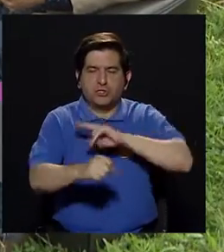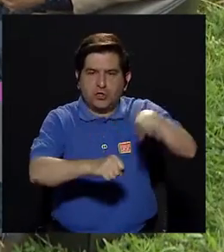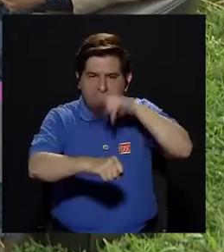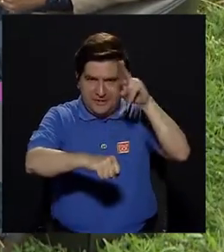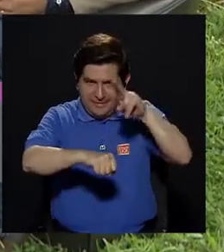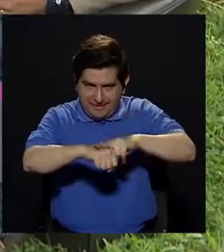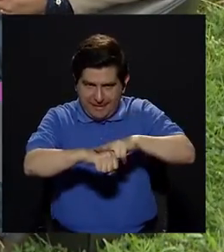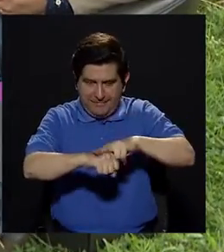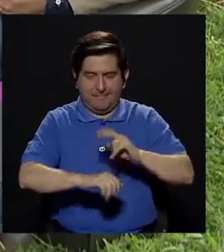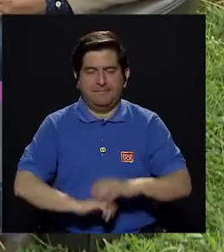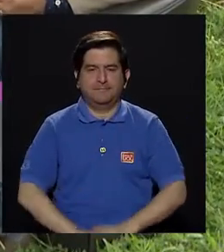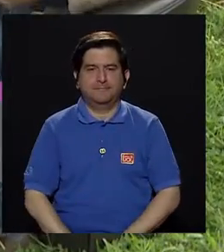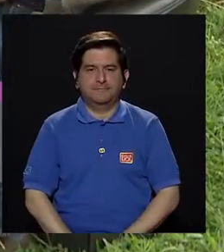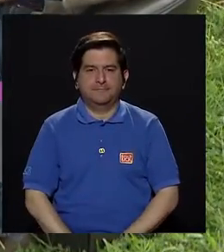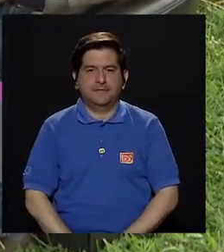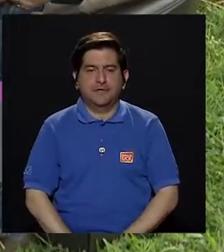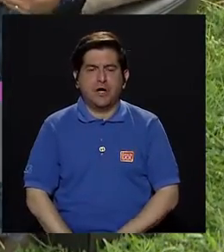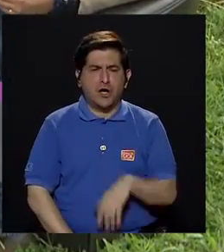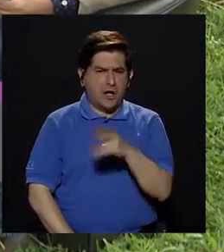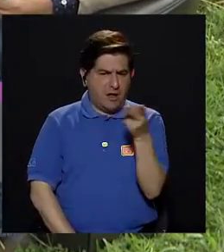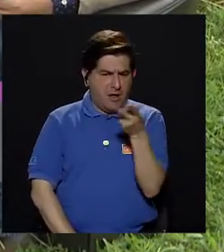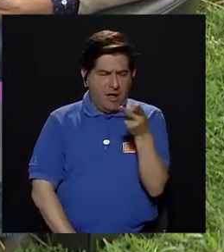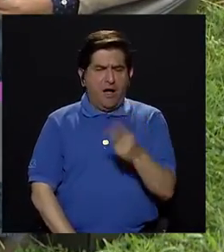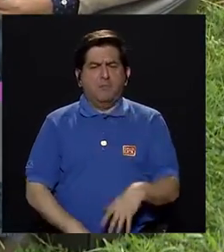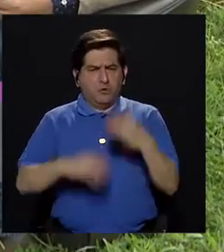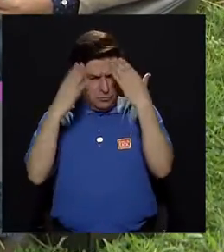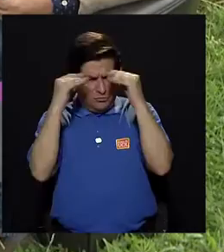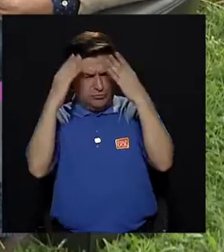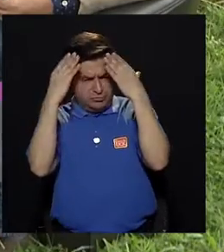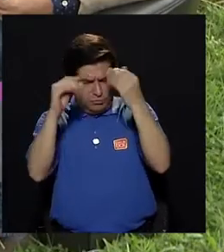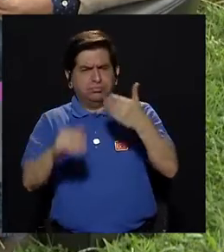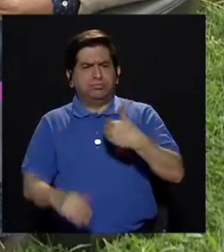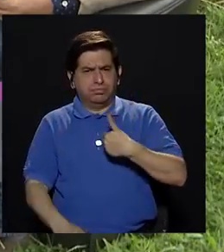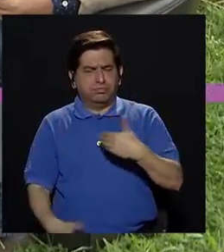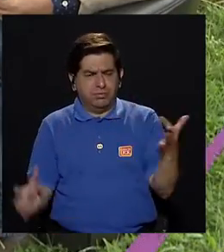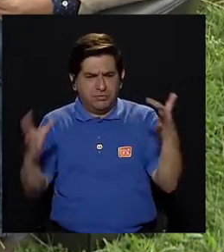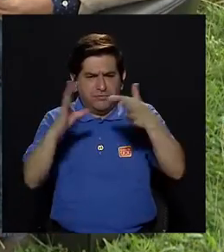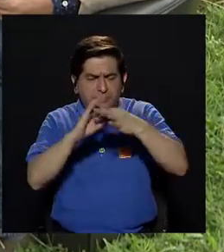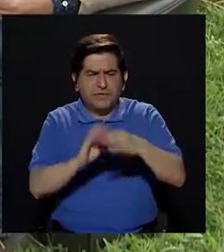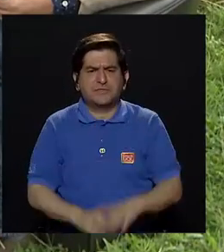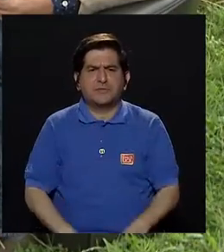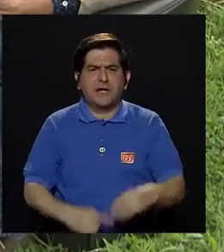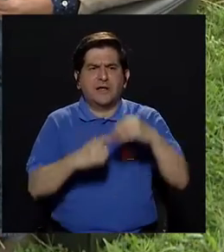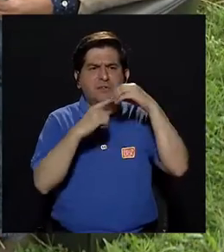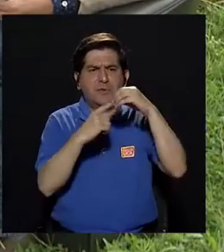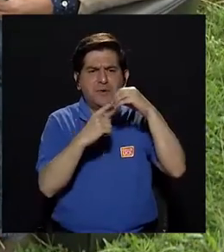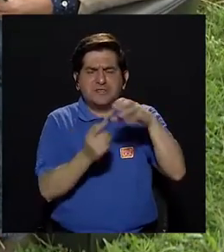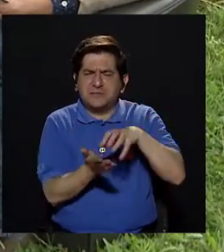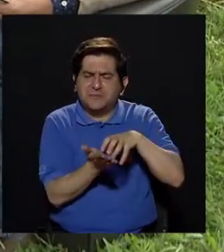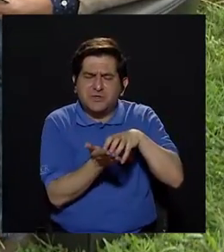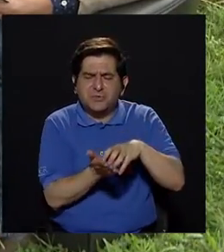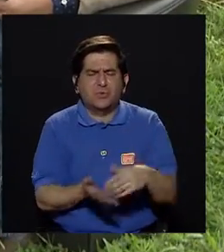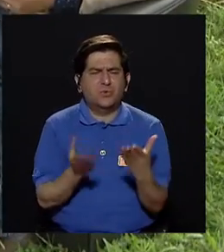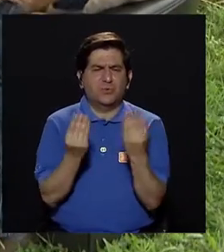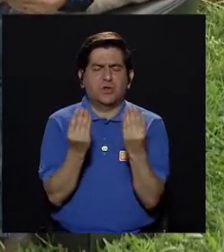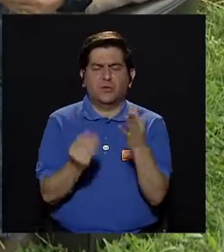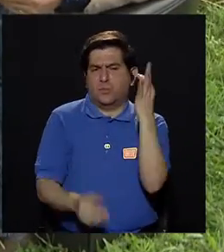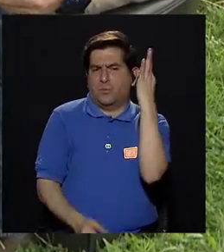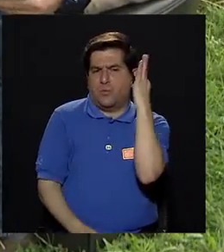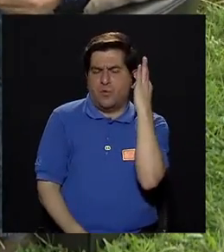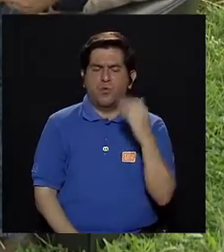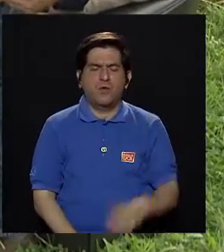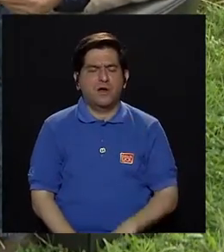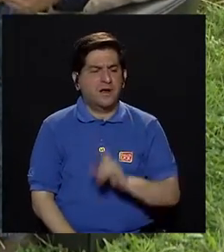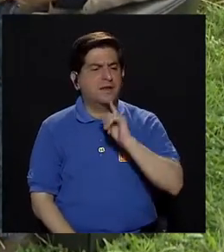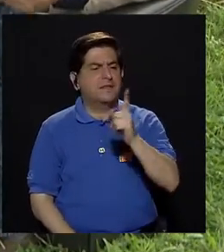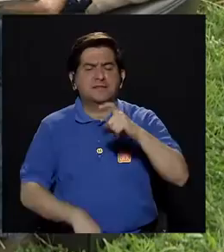Técnica Nacional pues les llegará mucha información respecto a cuáles son los principales dudas o temores que las